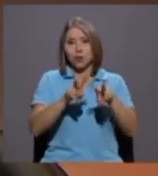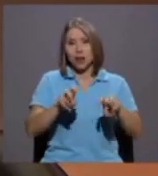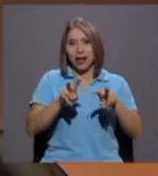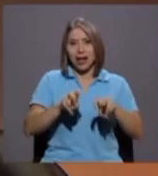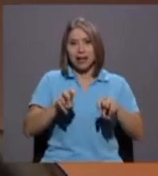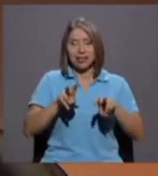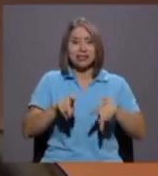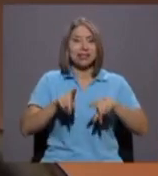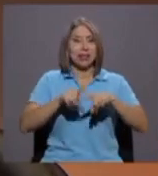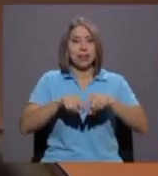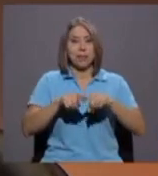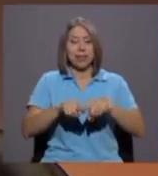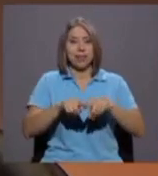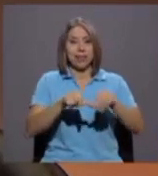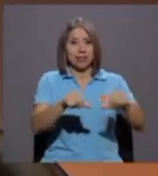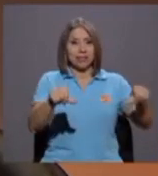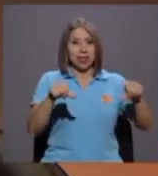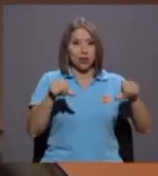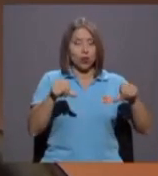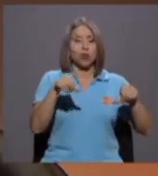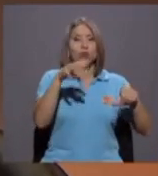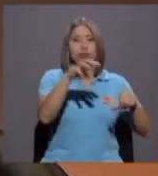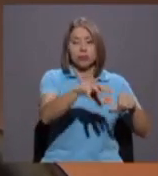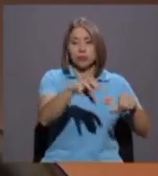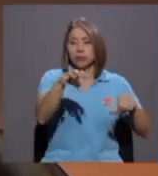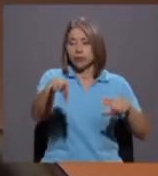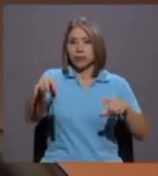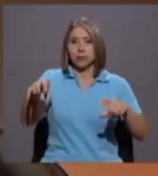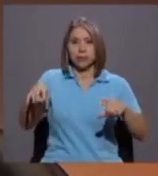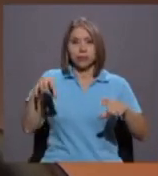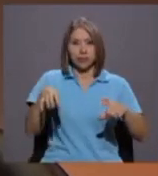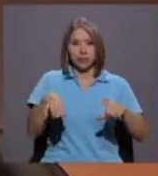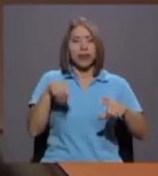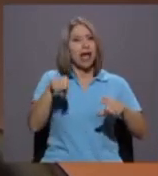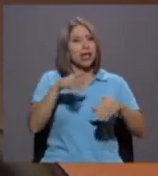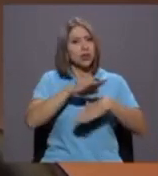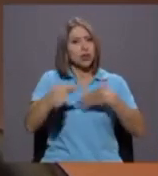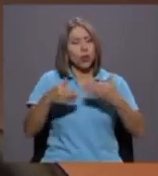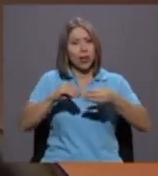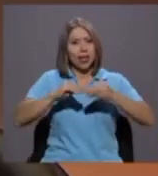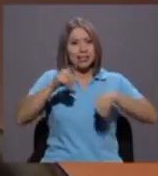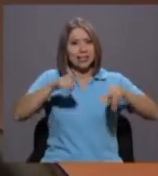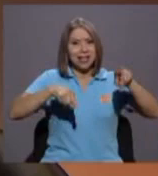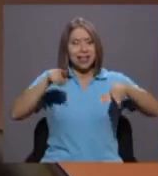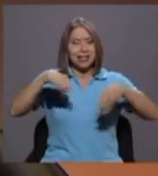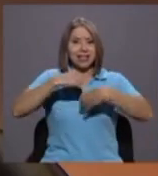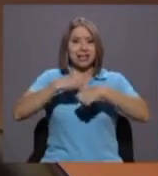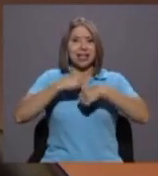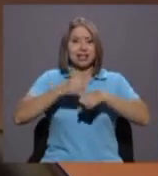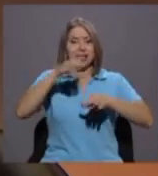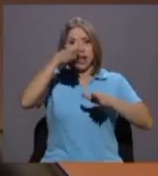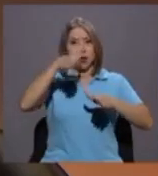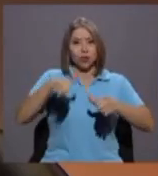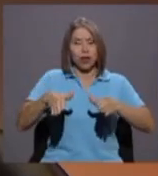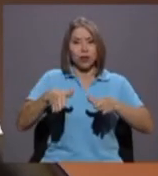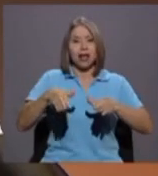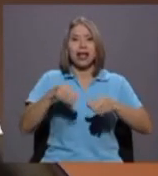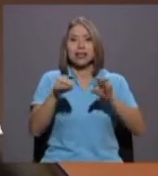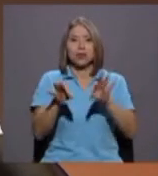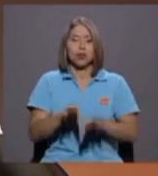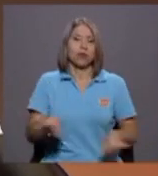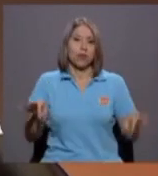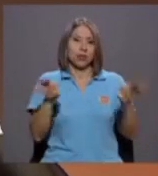ahí está disponible, todas las estadísticas que hace la Contraloría, que me parece que es importante, digamos, es